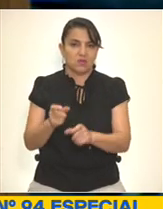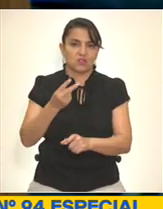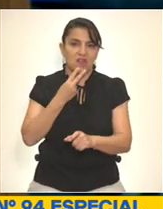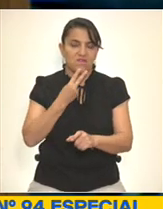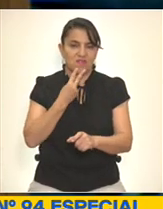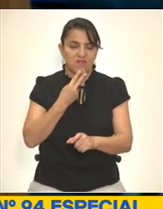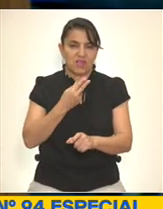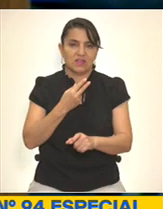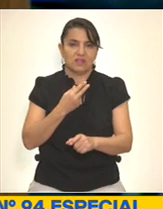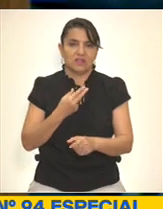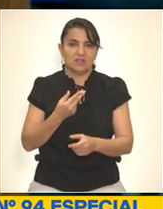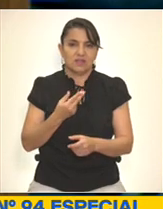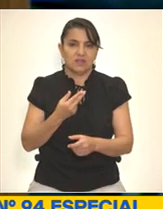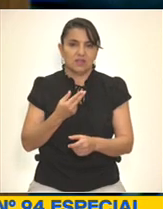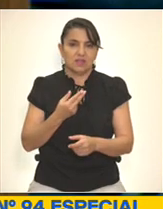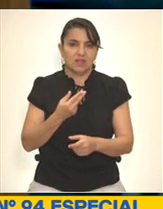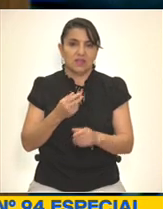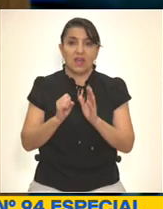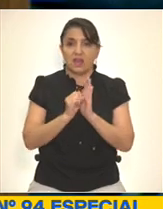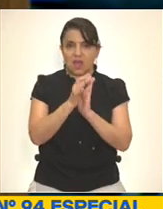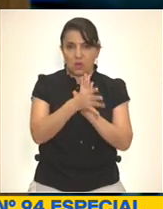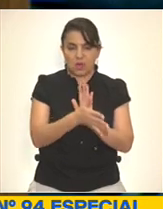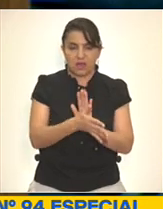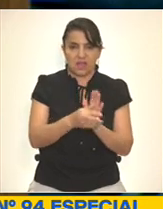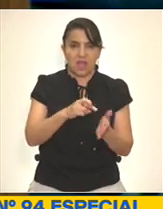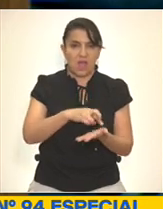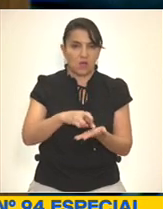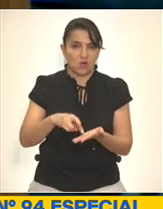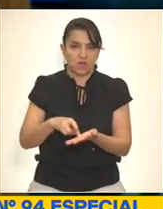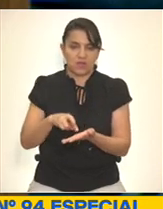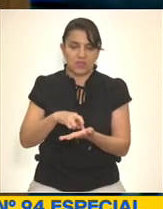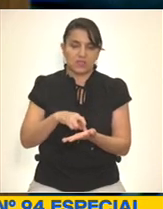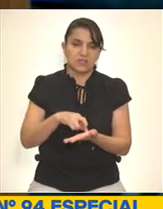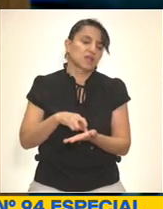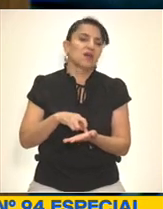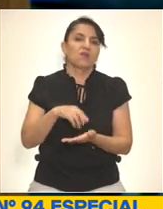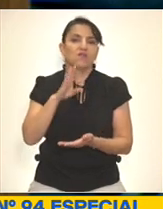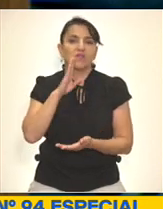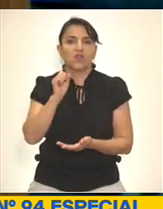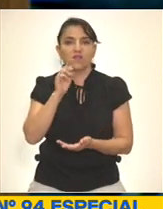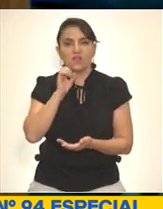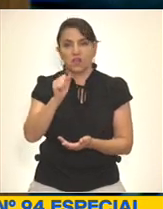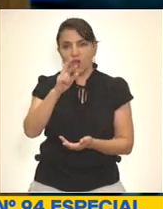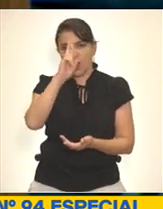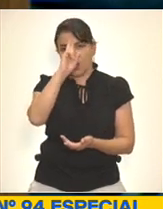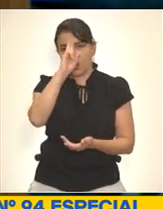habitantes de la Araucanía y de las provincias de Biobío y Arauco.